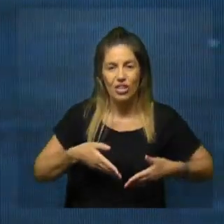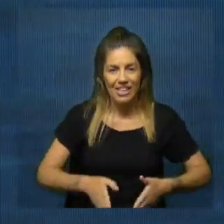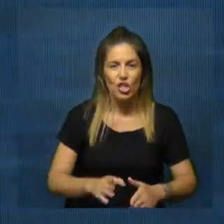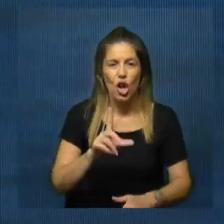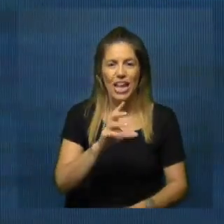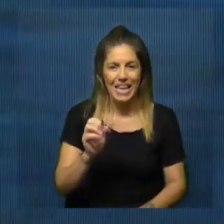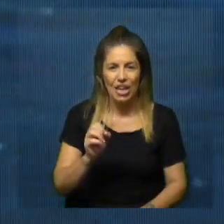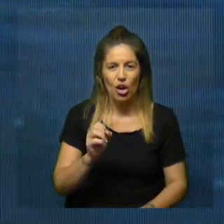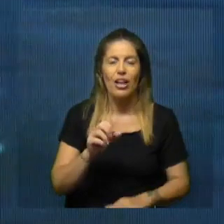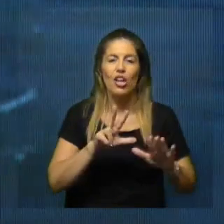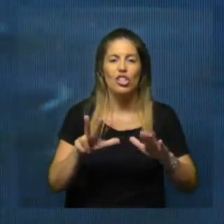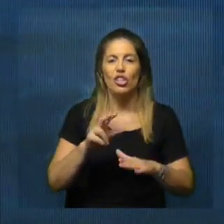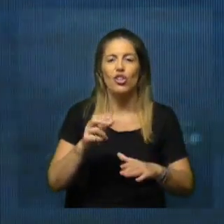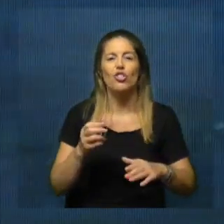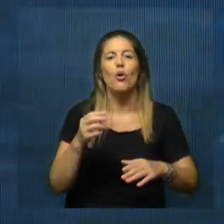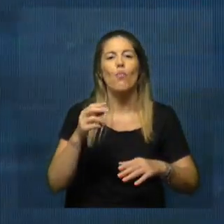mamá en el